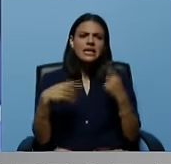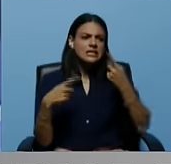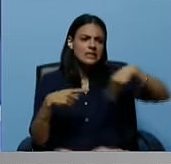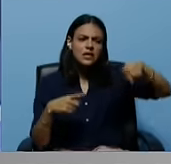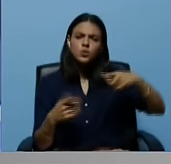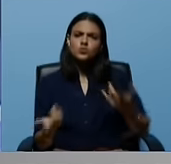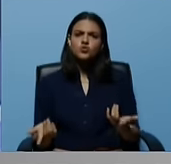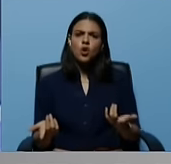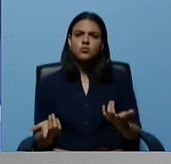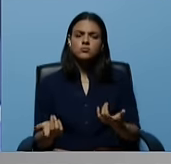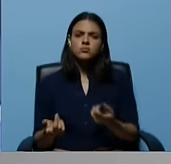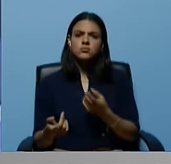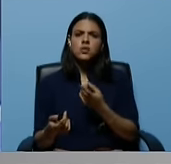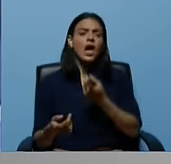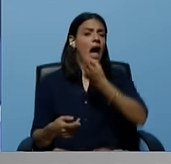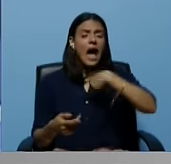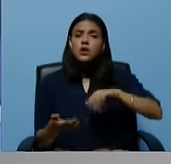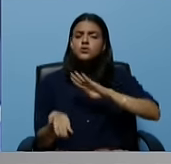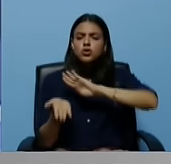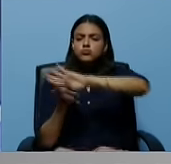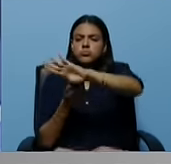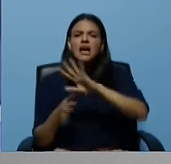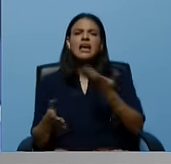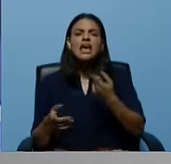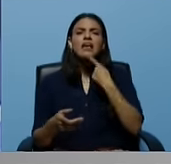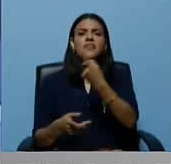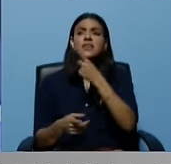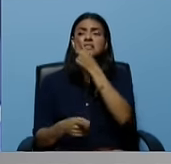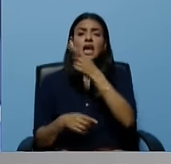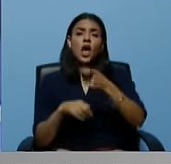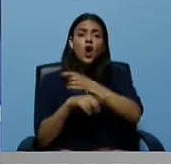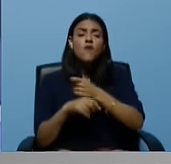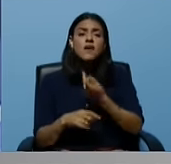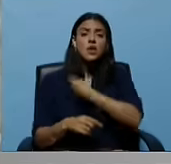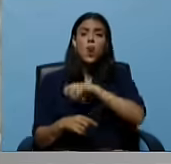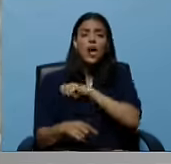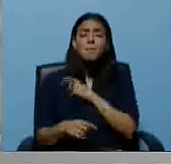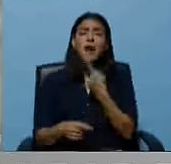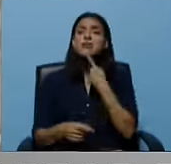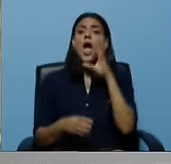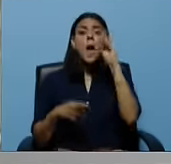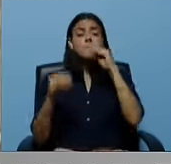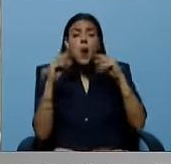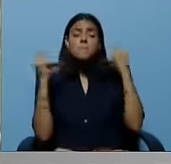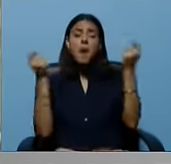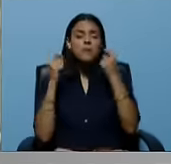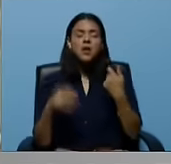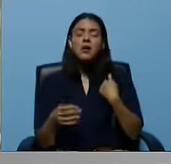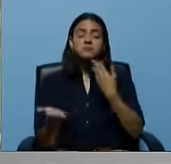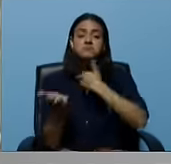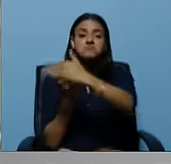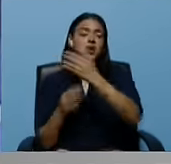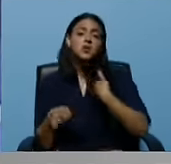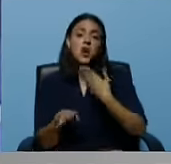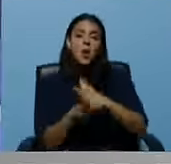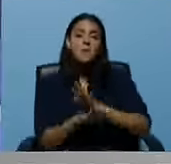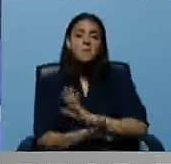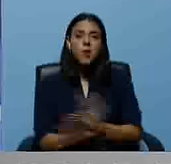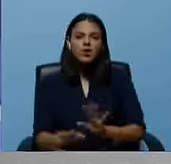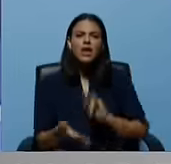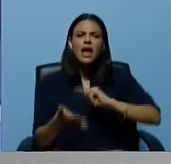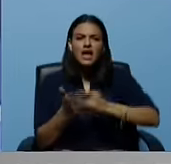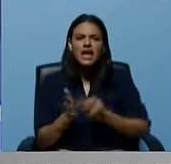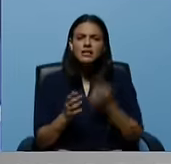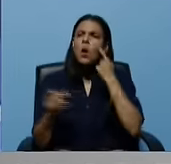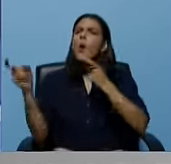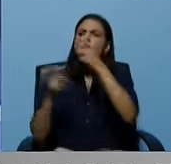No nos importa lo que el Senado español diga. No sabe a casabe. Busque qué significa casabe,